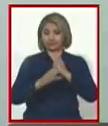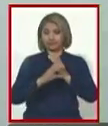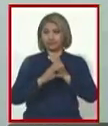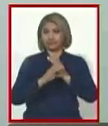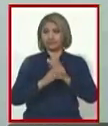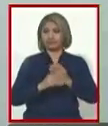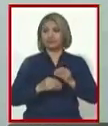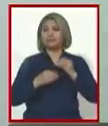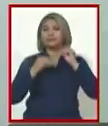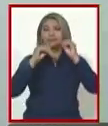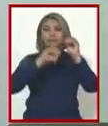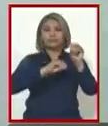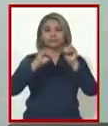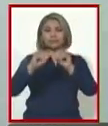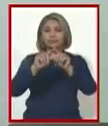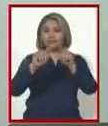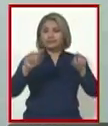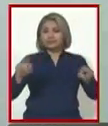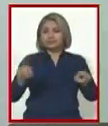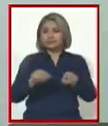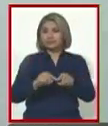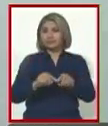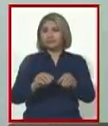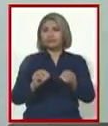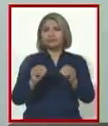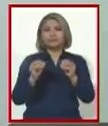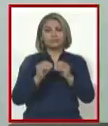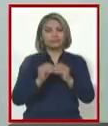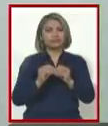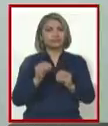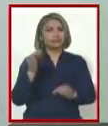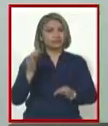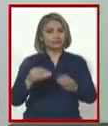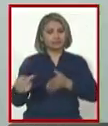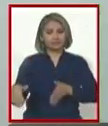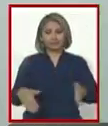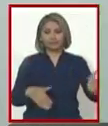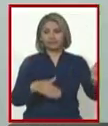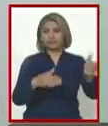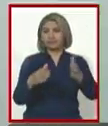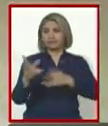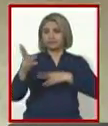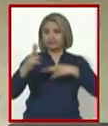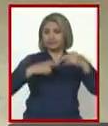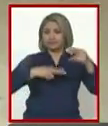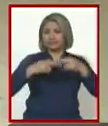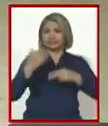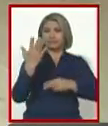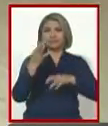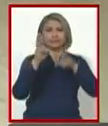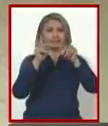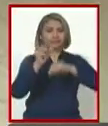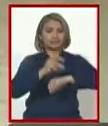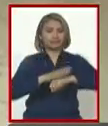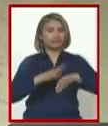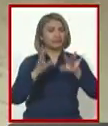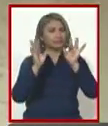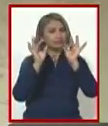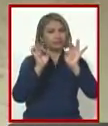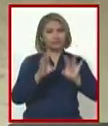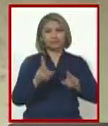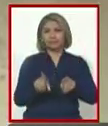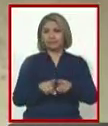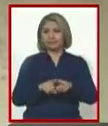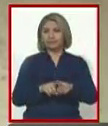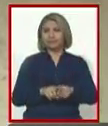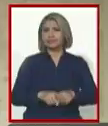no puso la señalización adecuada, y más aún tomando en cuenta de que esta carretera está en construcción. 5 de los heridos son de gravedad.